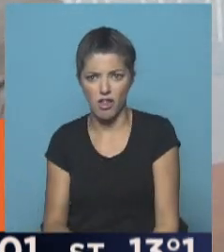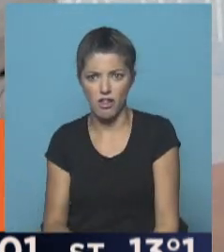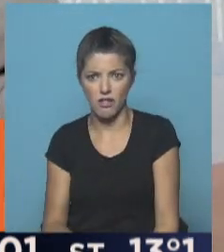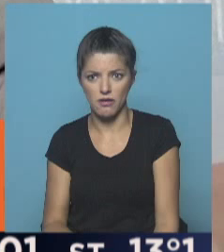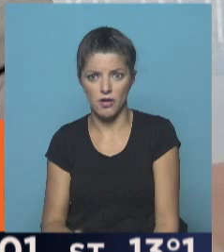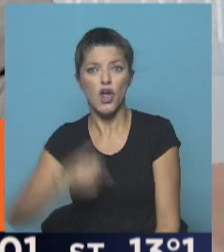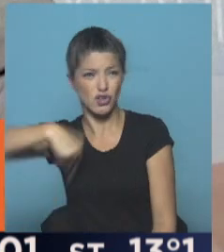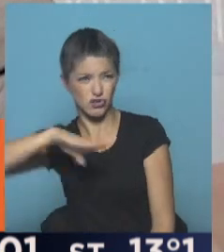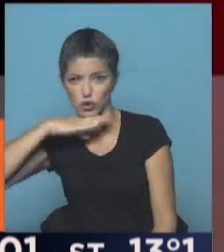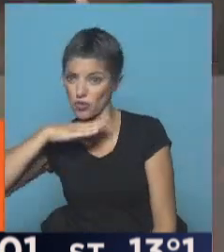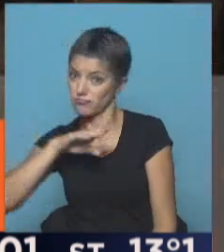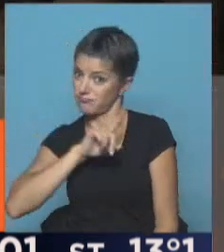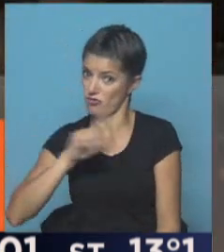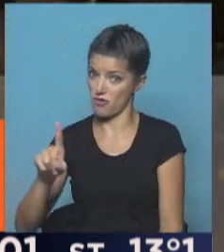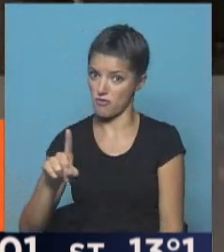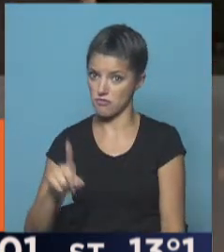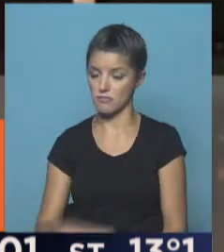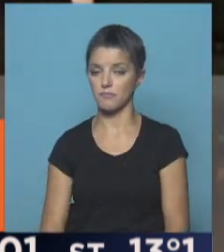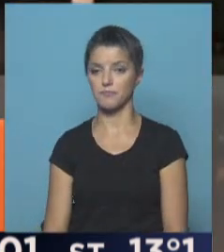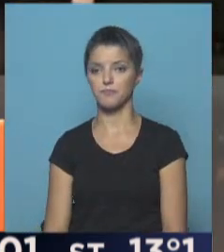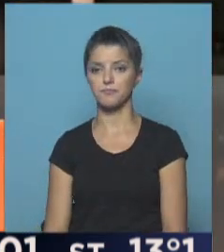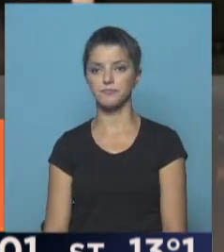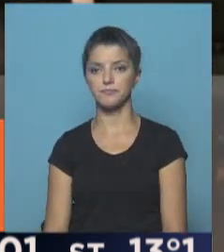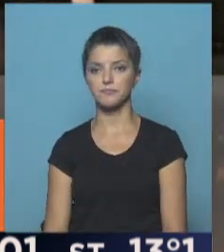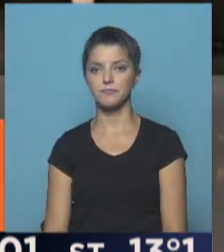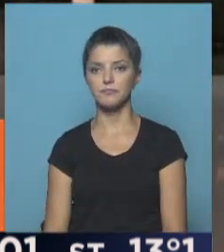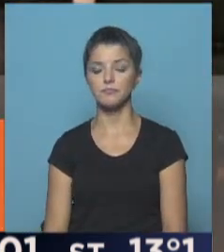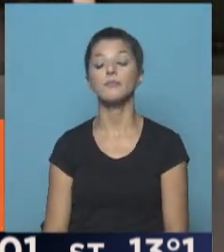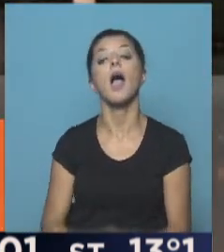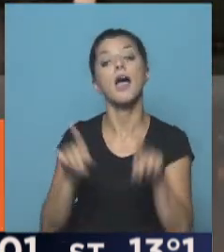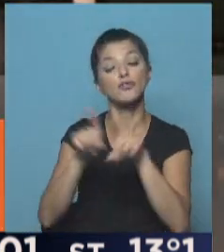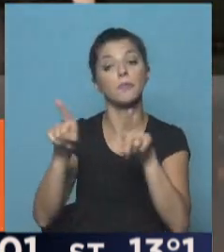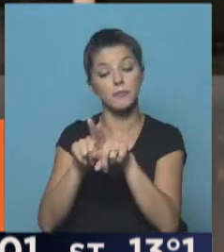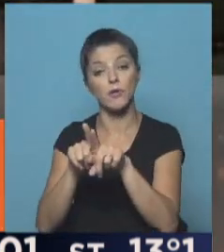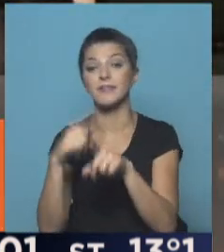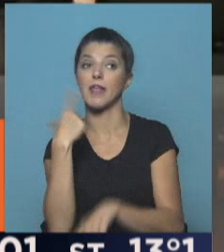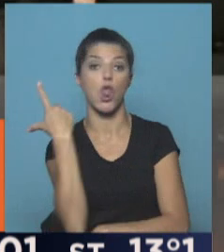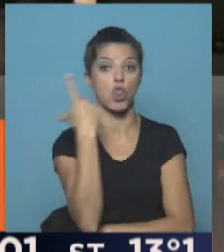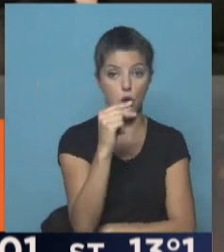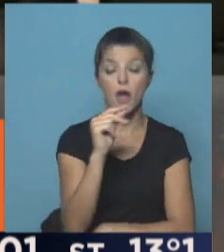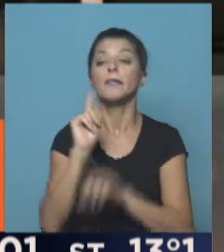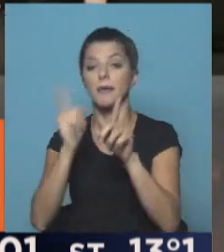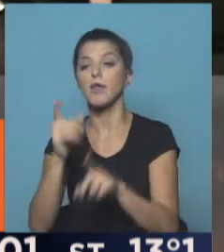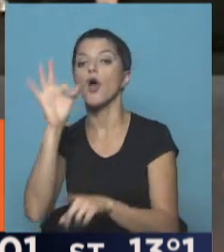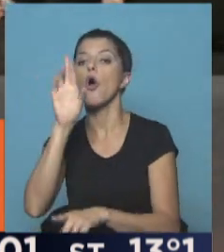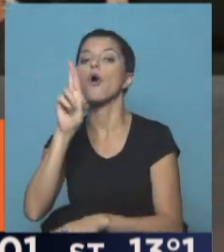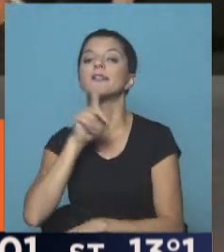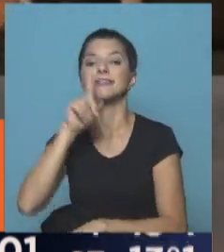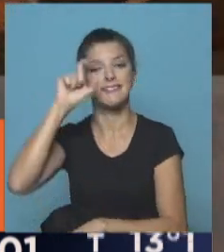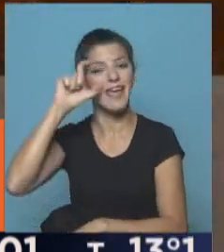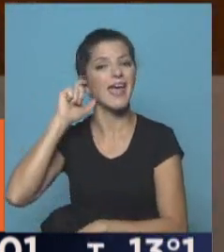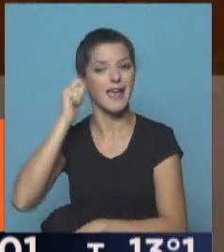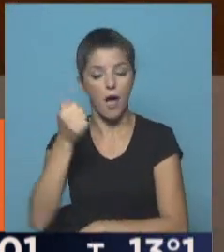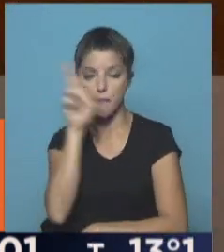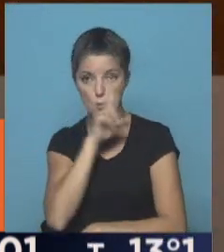Los venezolanos no somos estúpidos. Al rechazo se sumó una vez más la fiscal Ortega Díaz. La